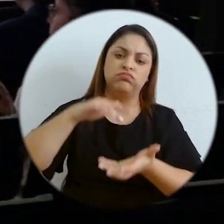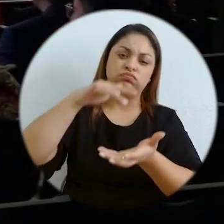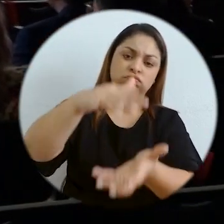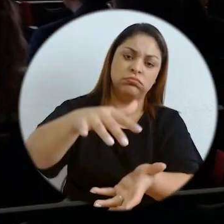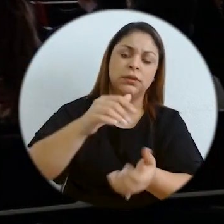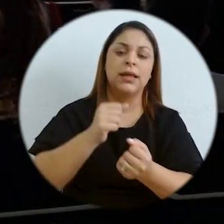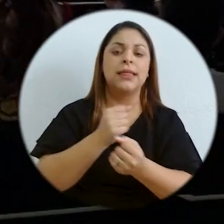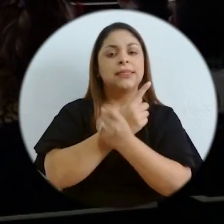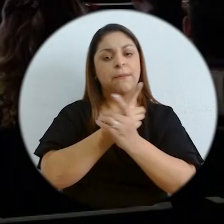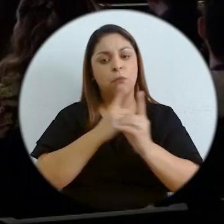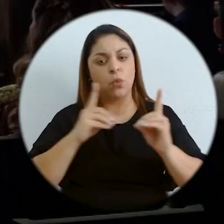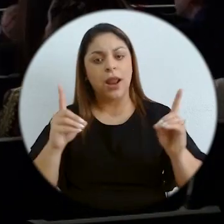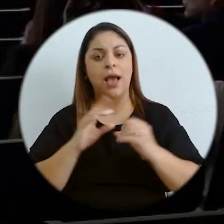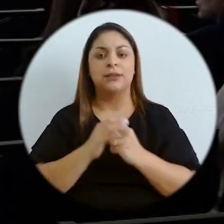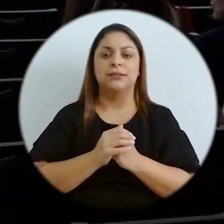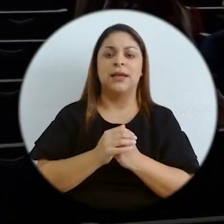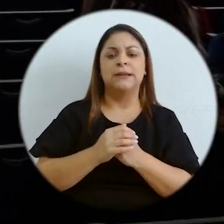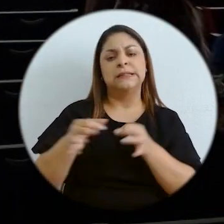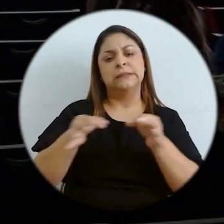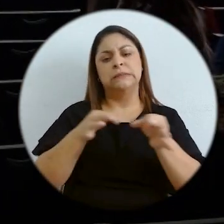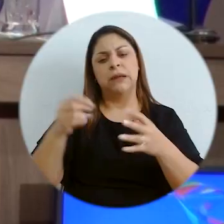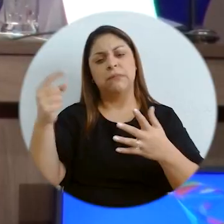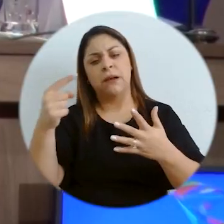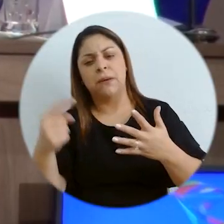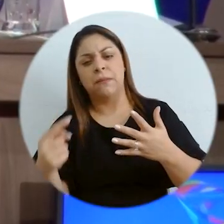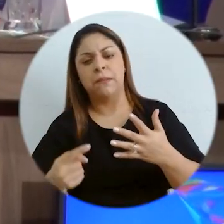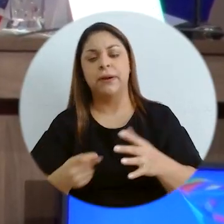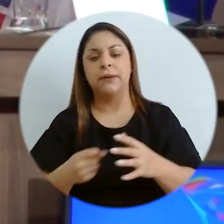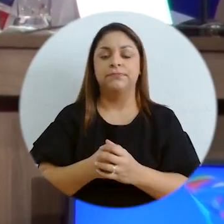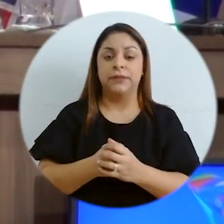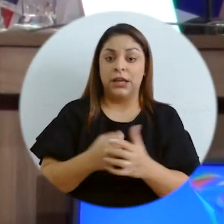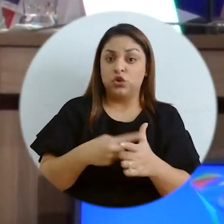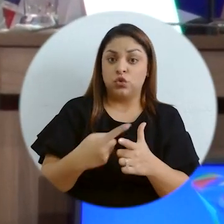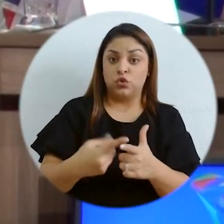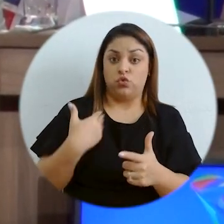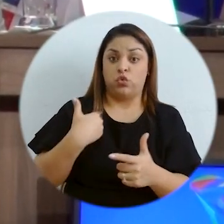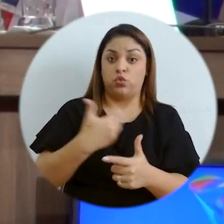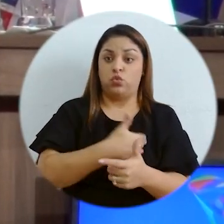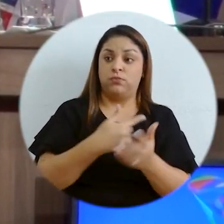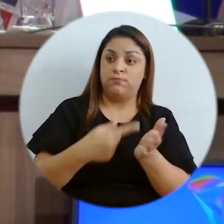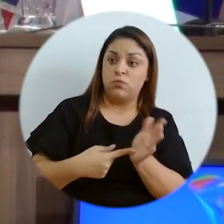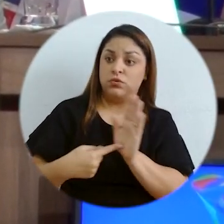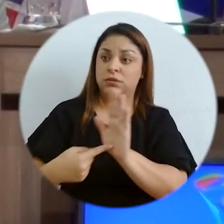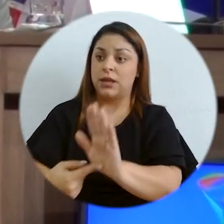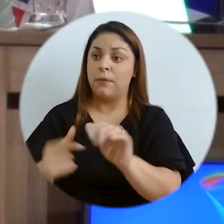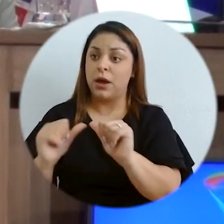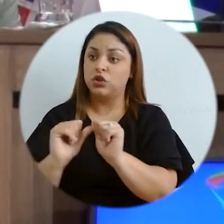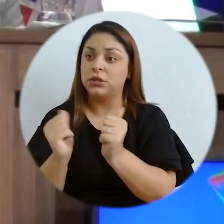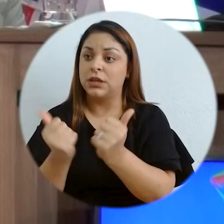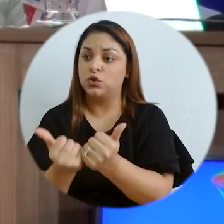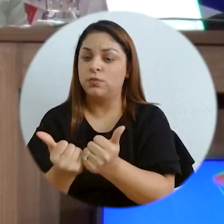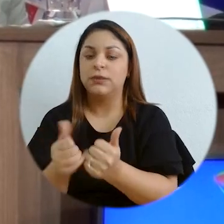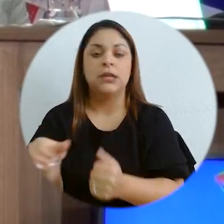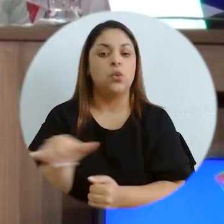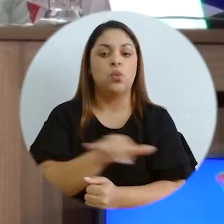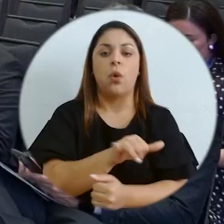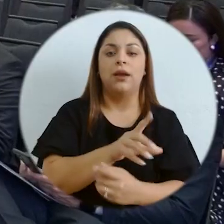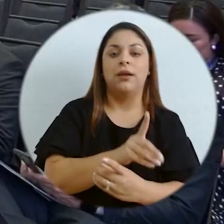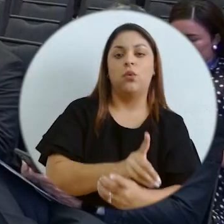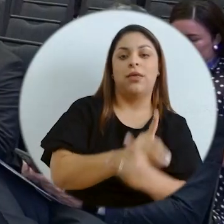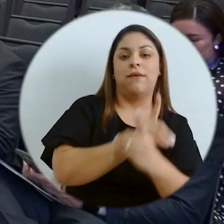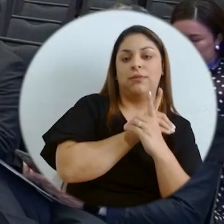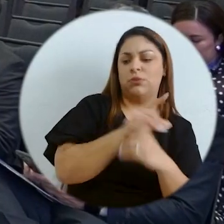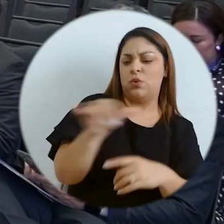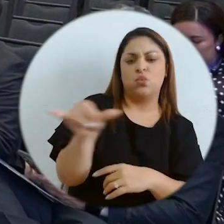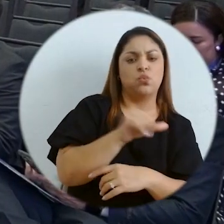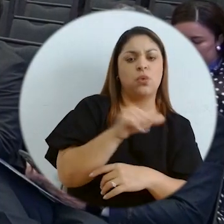cuentas. ¿Qué tenemos que aplicar a nuestras asociaciones? Lo mismo que defendemos. para la sociedad. No podemos aplicar